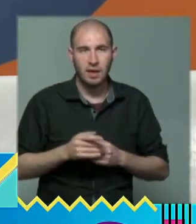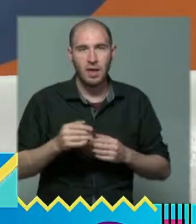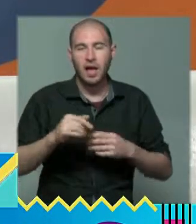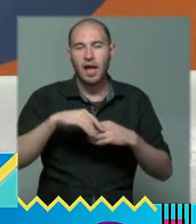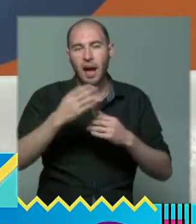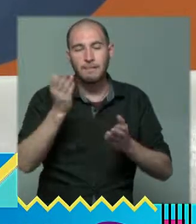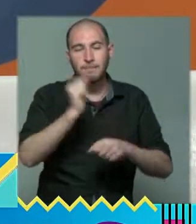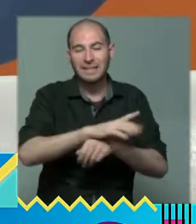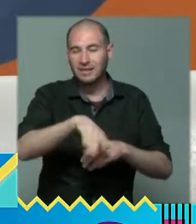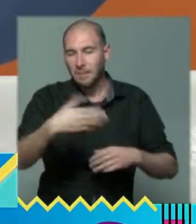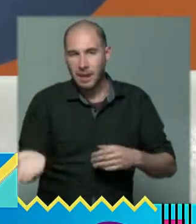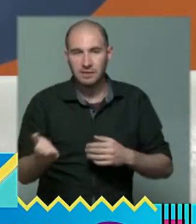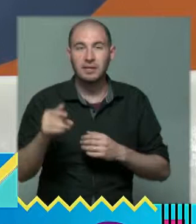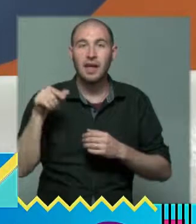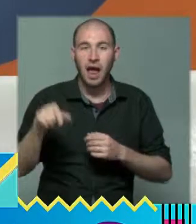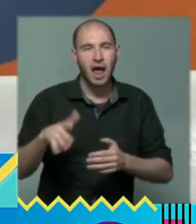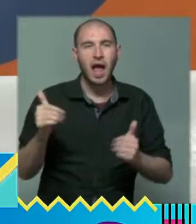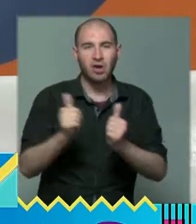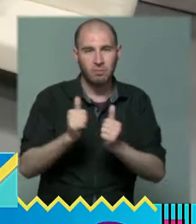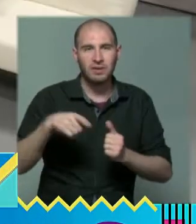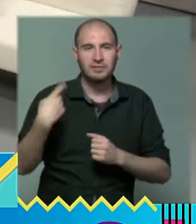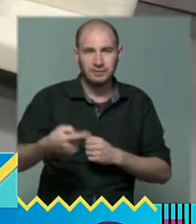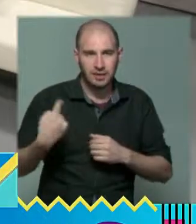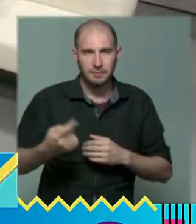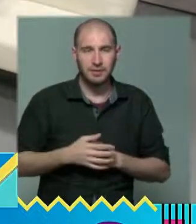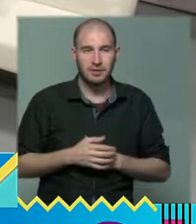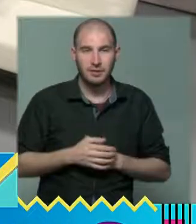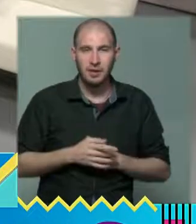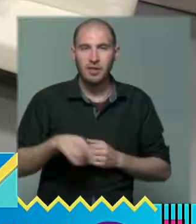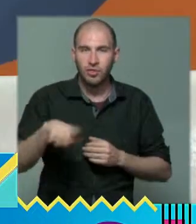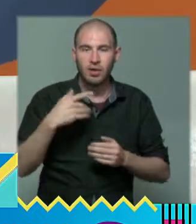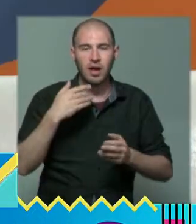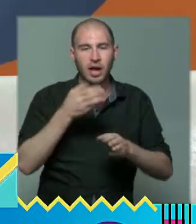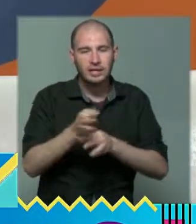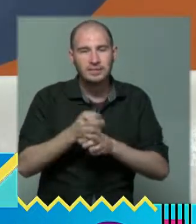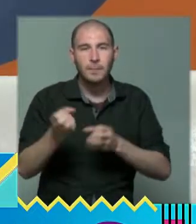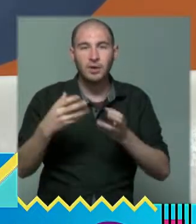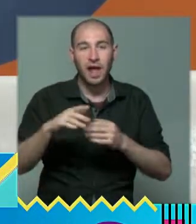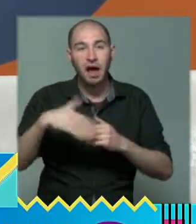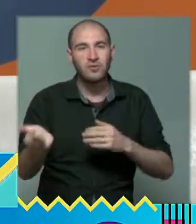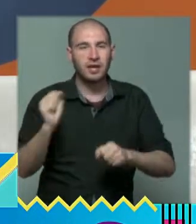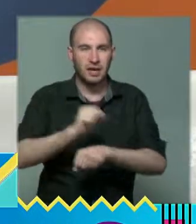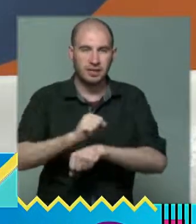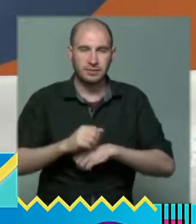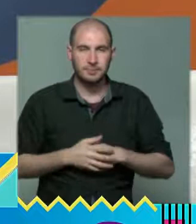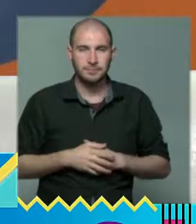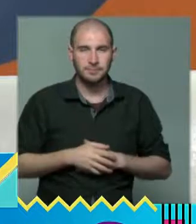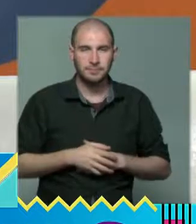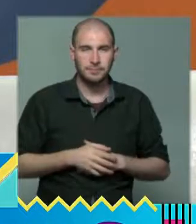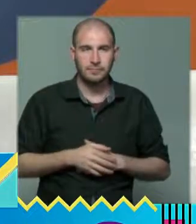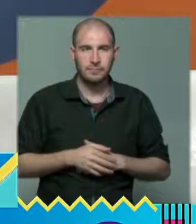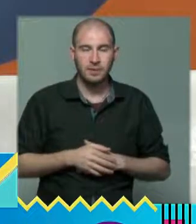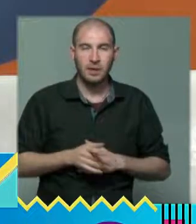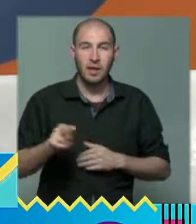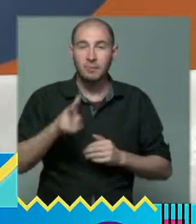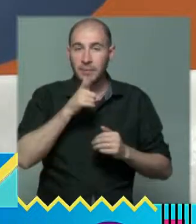afuera del penal y que ahí es donde se lo acompaña seriamente y se lo trata de insertar seriamente, pero desde afuera del penal. Y esto